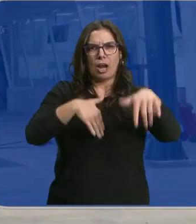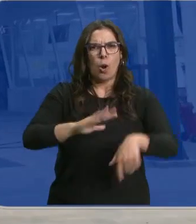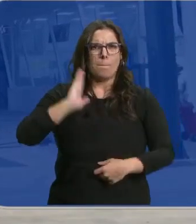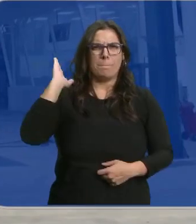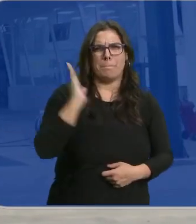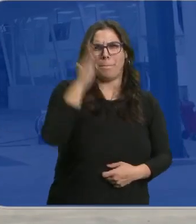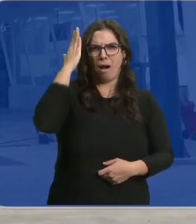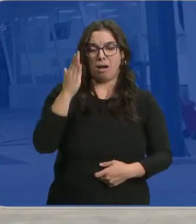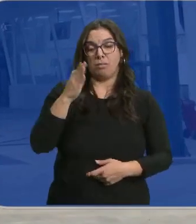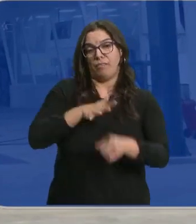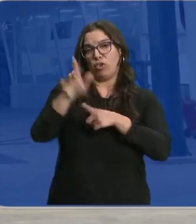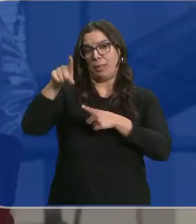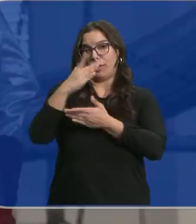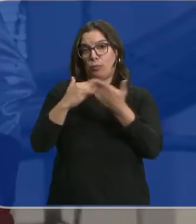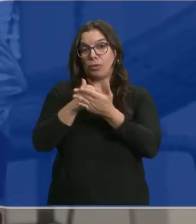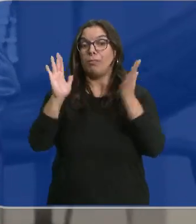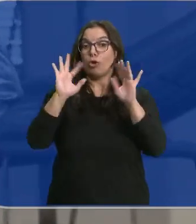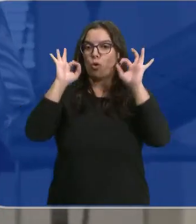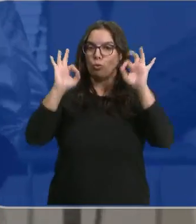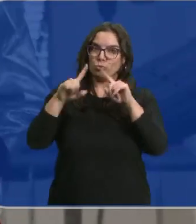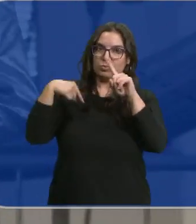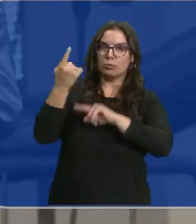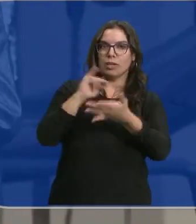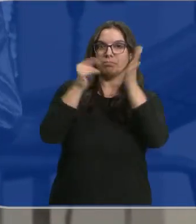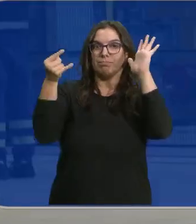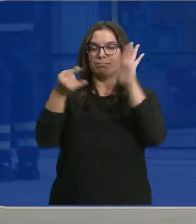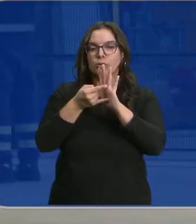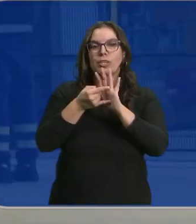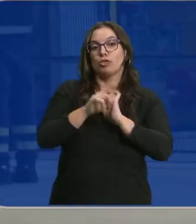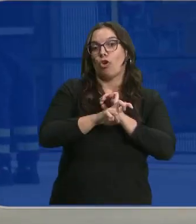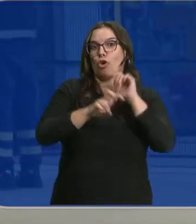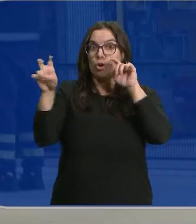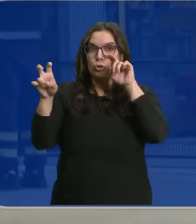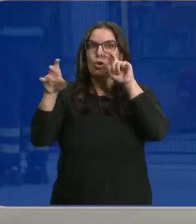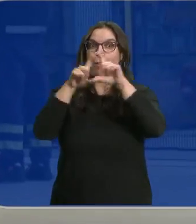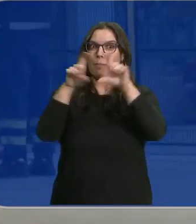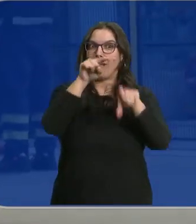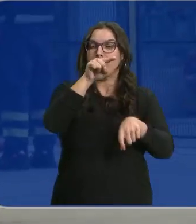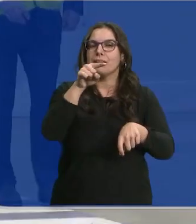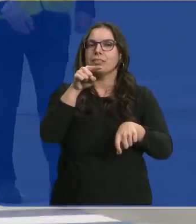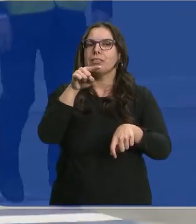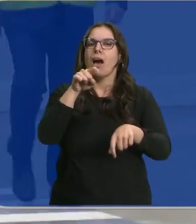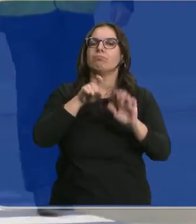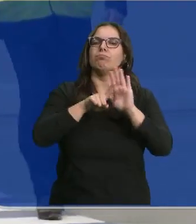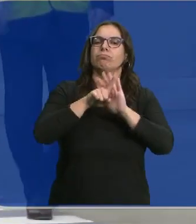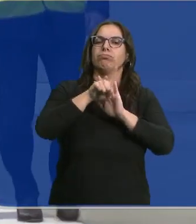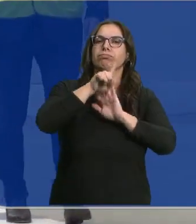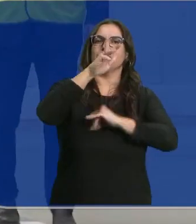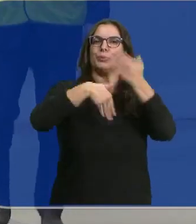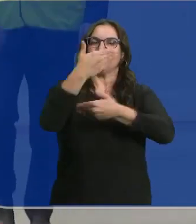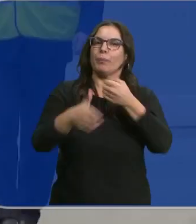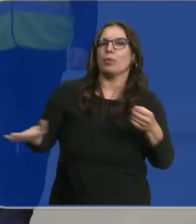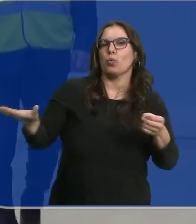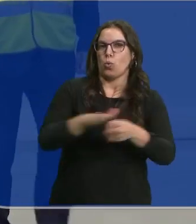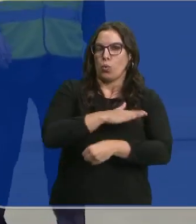León y de la comunidad. Pero la llegada del proyecto de Network Steel y de Coated Solutions ha permitido cubrir